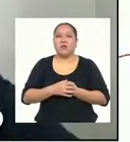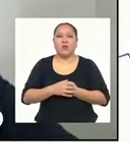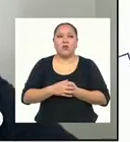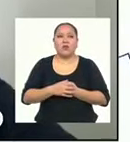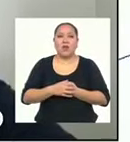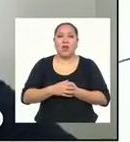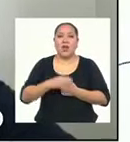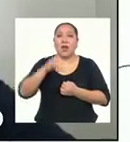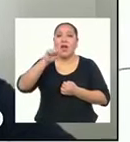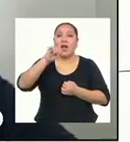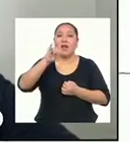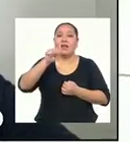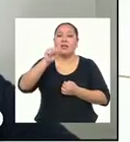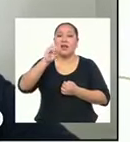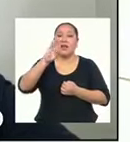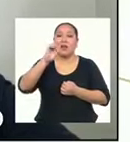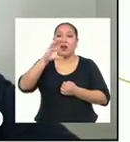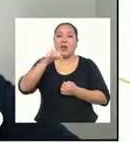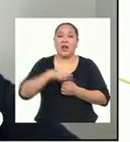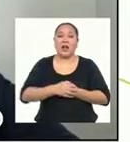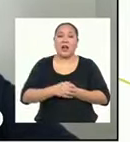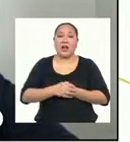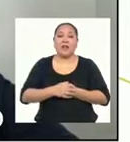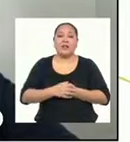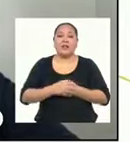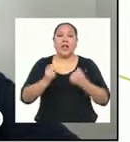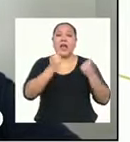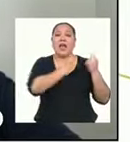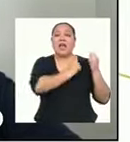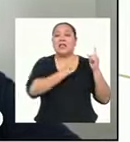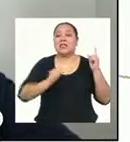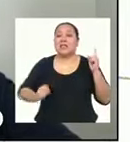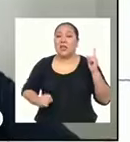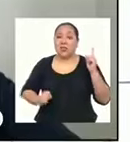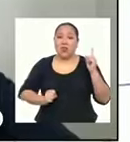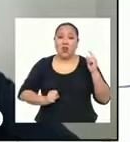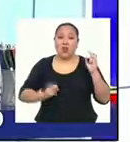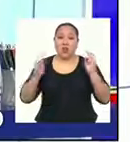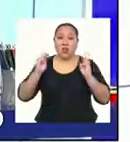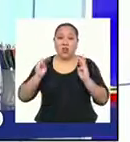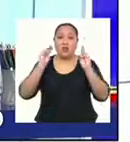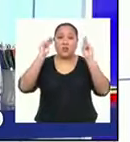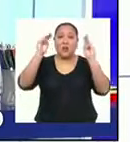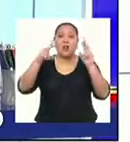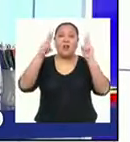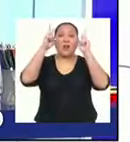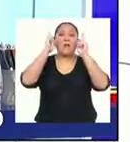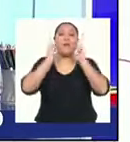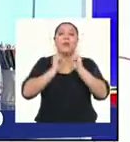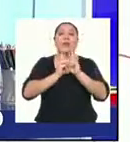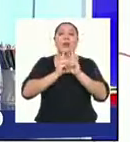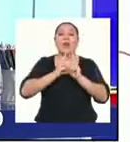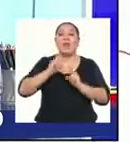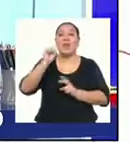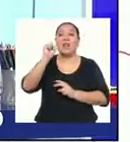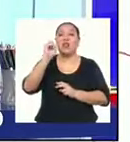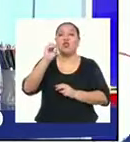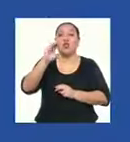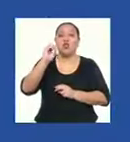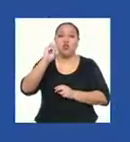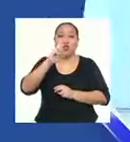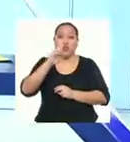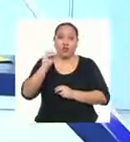cautivo de Yabaca, el señor de los milagros y la virgen del perpetuo socorro. Muchas gracias, chicas y chicos.